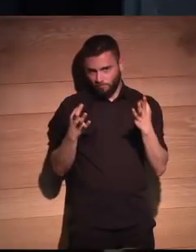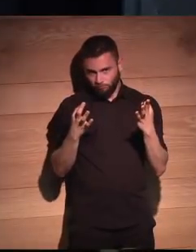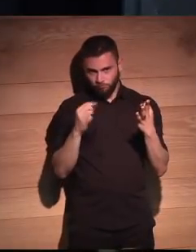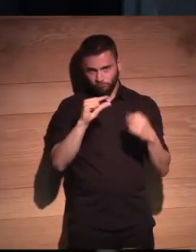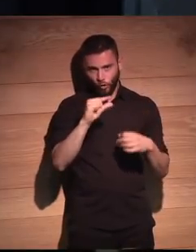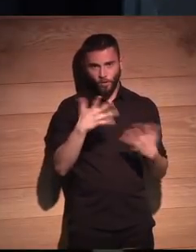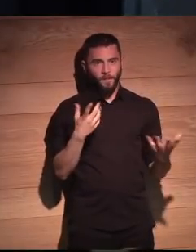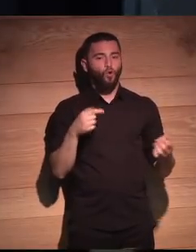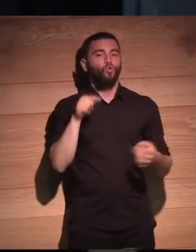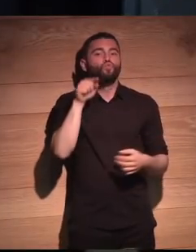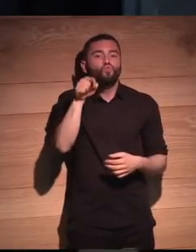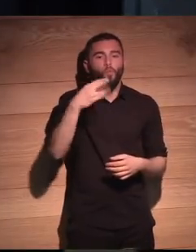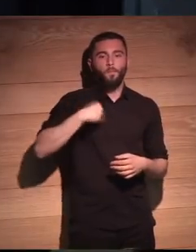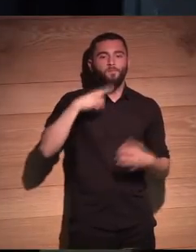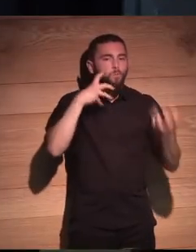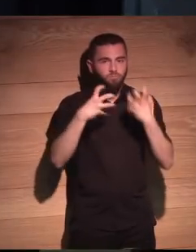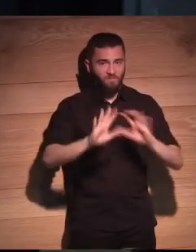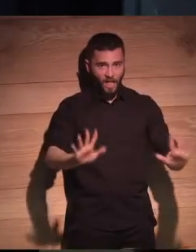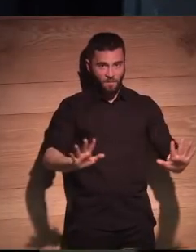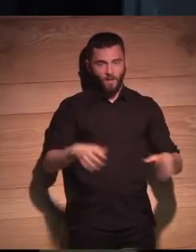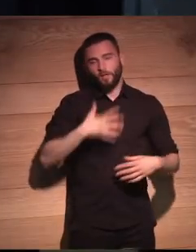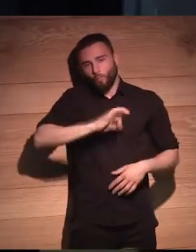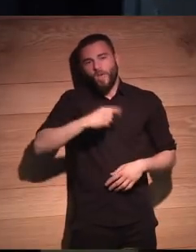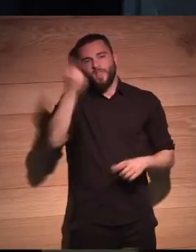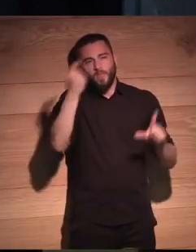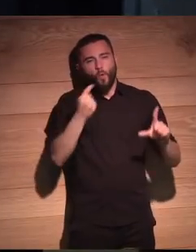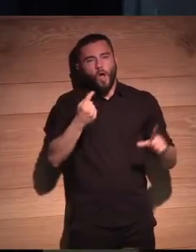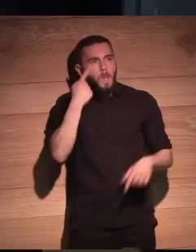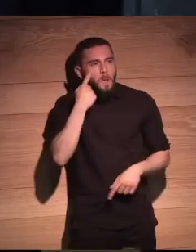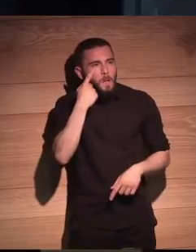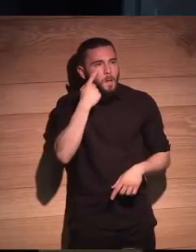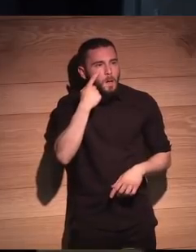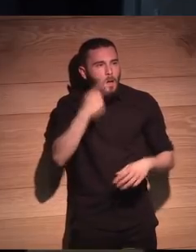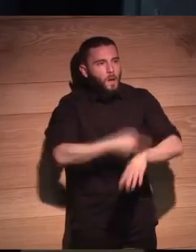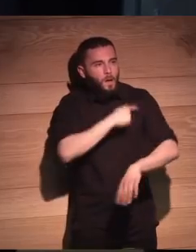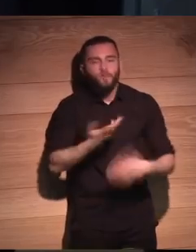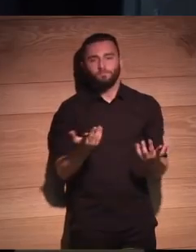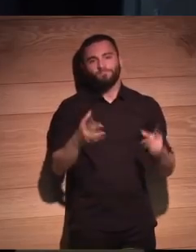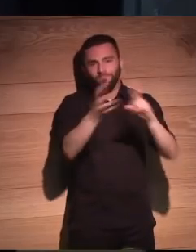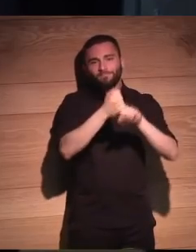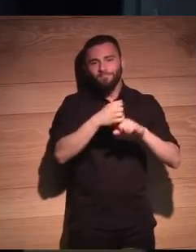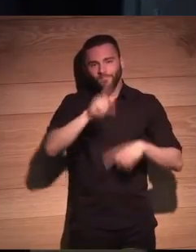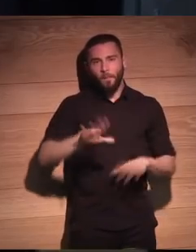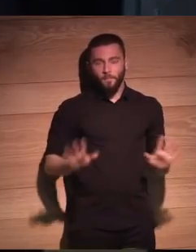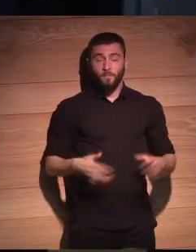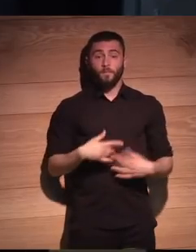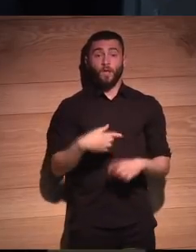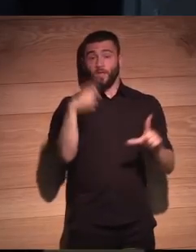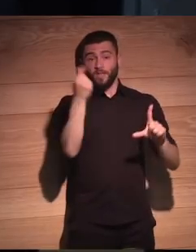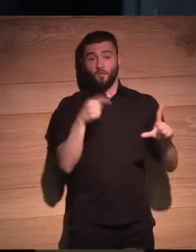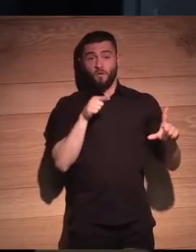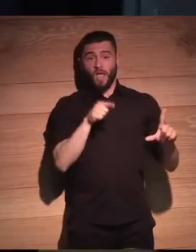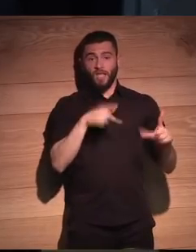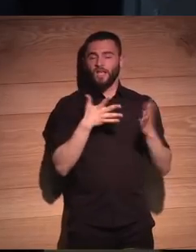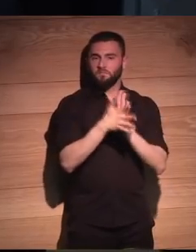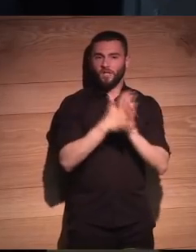los percibes tú mismo y como mucho algún dibujante que se fije mucho en lo que haces. Entonces, bueno, aquí en el dibujo, por explicar